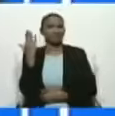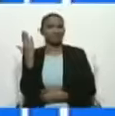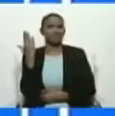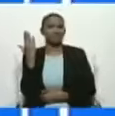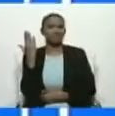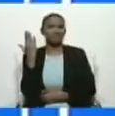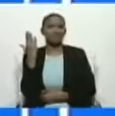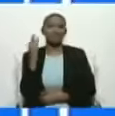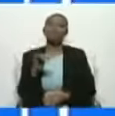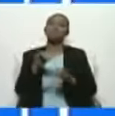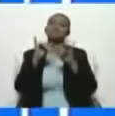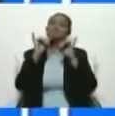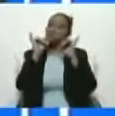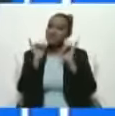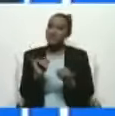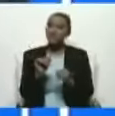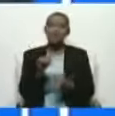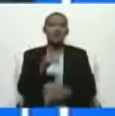cisne negro,